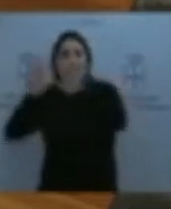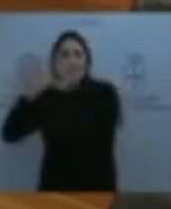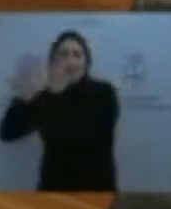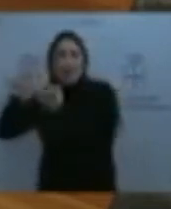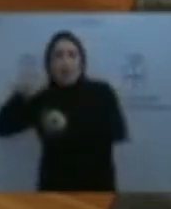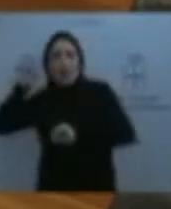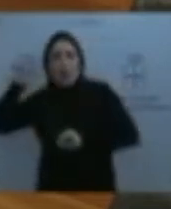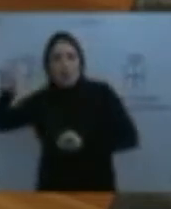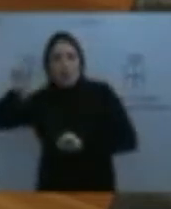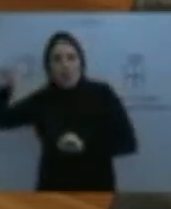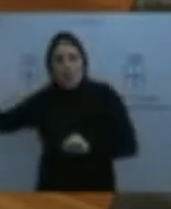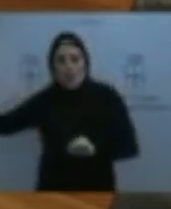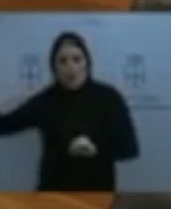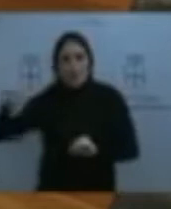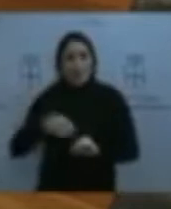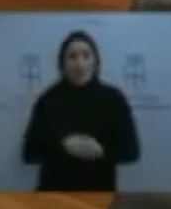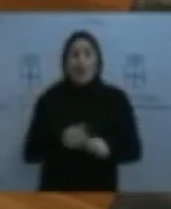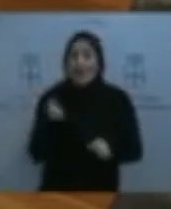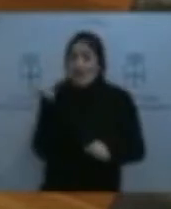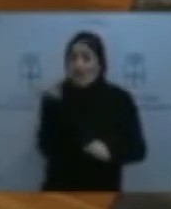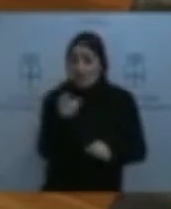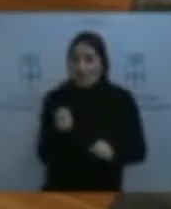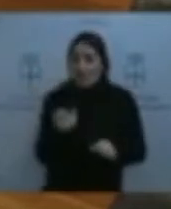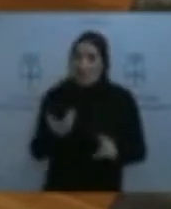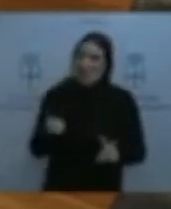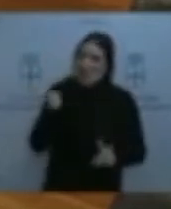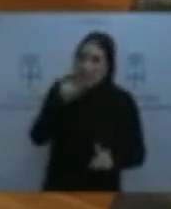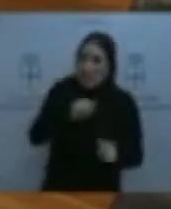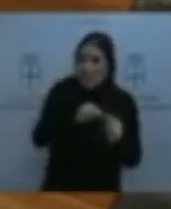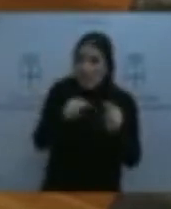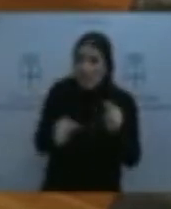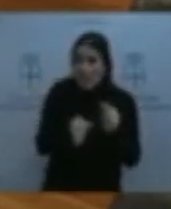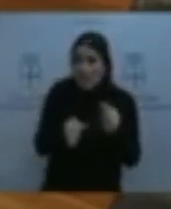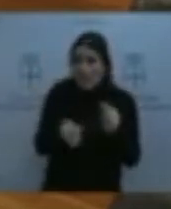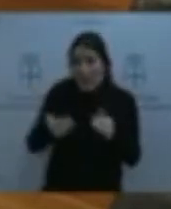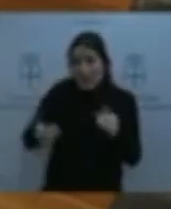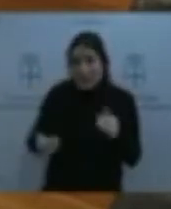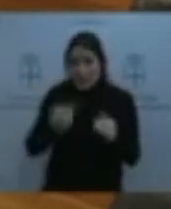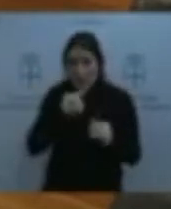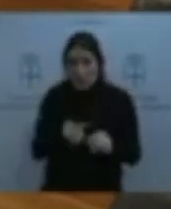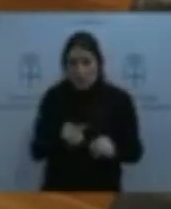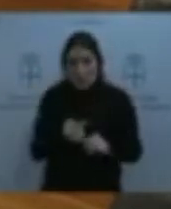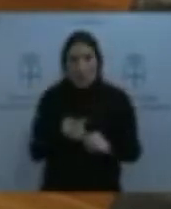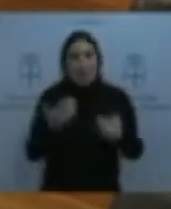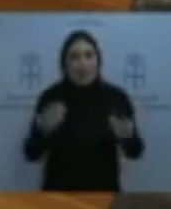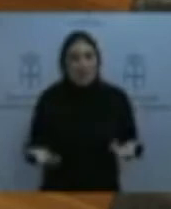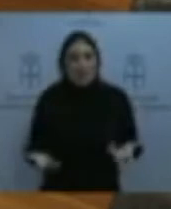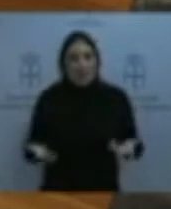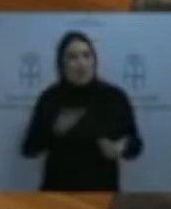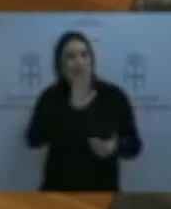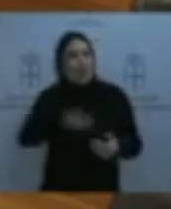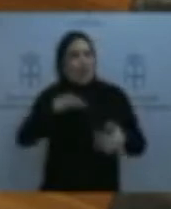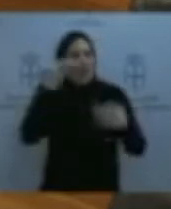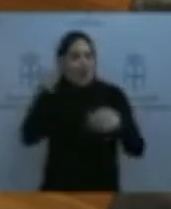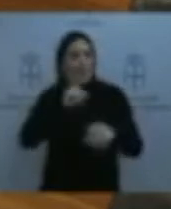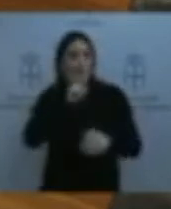1.871.677,1 euros. Cifra esta bastante similar a la del déficit anteriormente facilitada. Por tanto, parece obvio que la